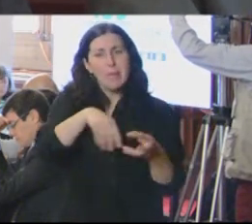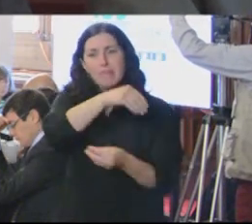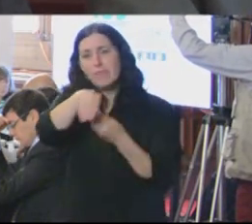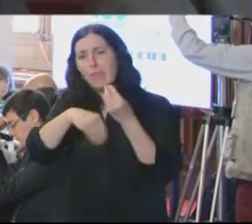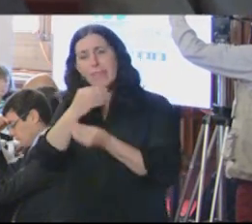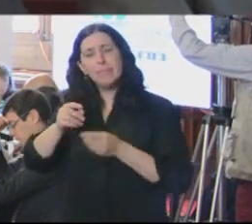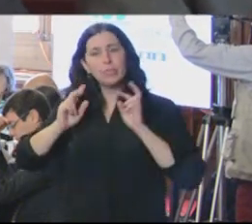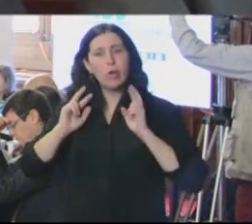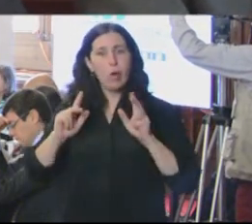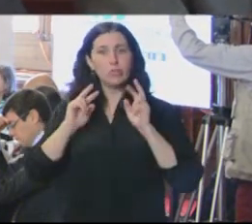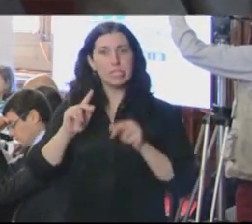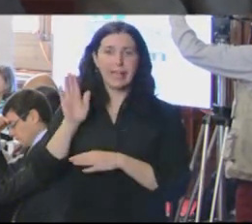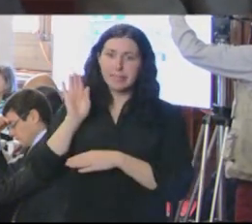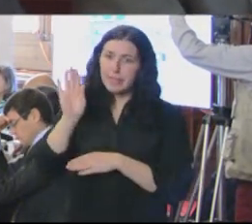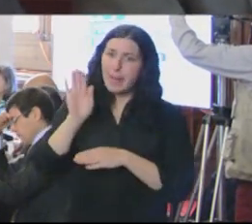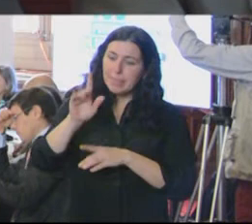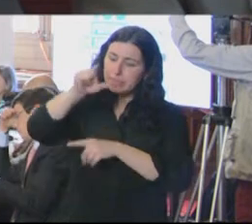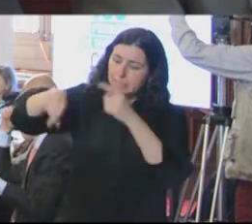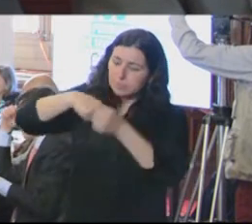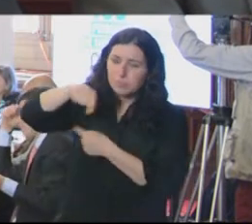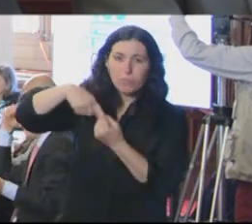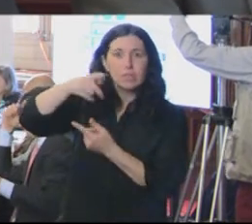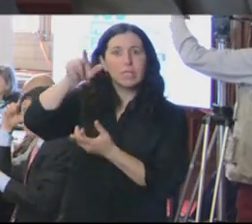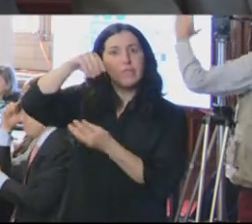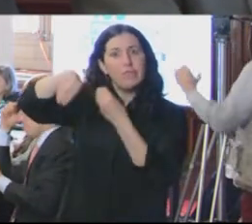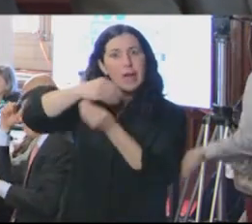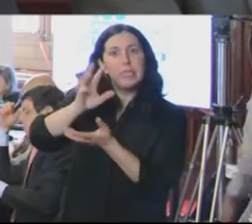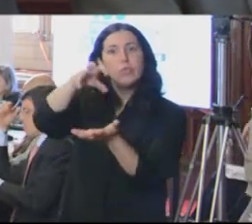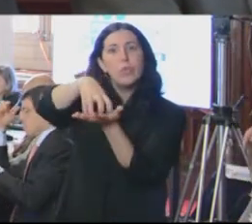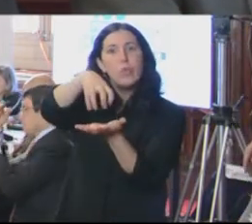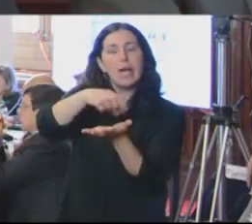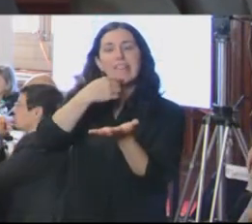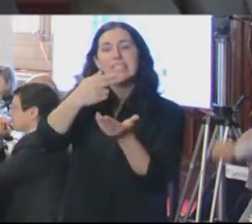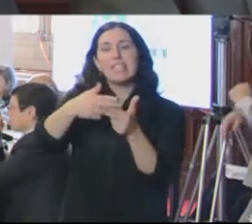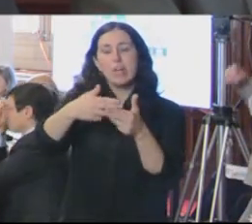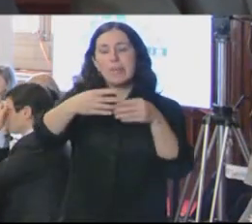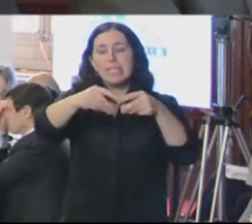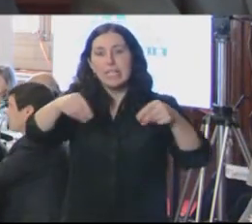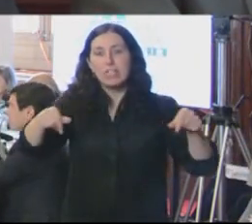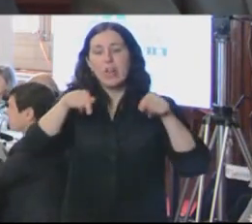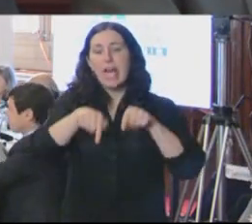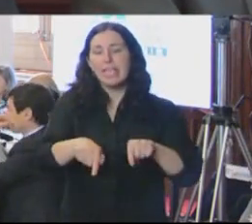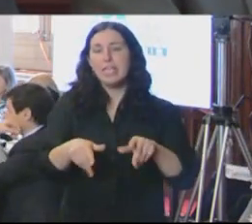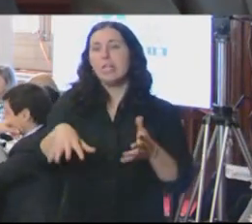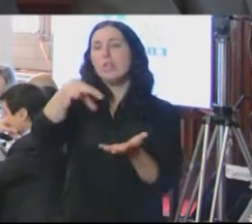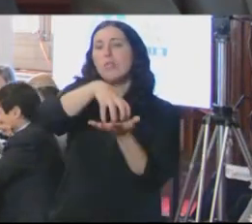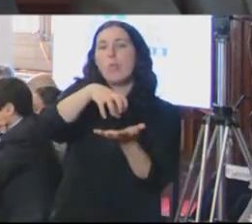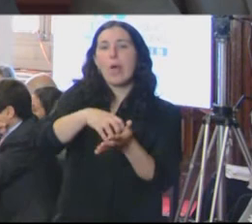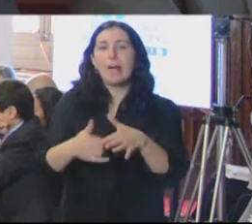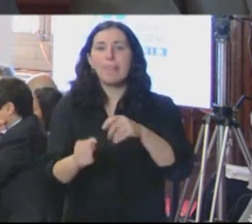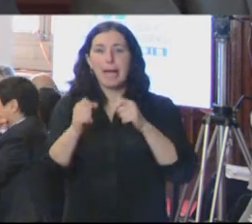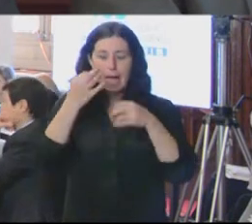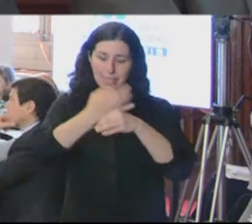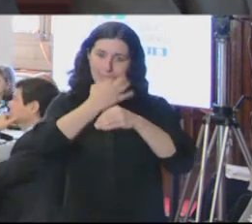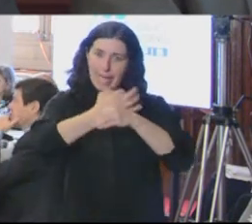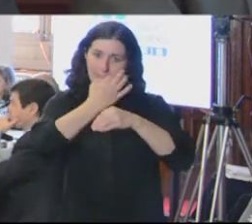amenazas constantes contra quienes se encuentran en los hoy llamados espacios territoriales de capacitación y reincorporación. En inmediaciones